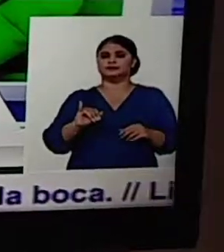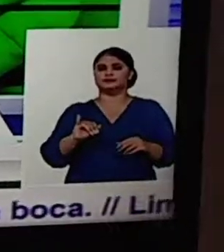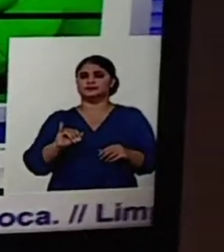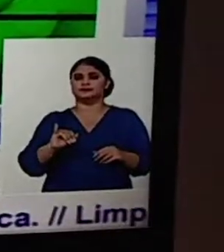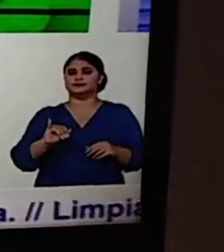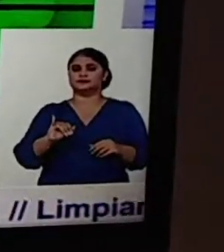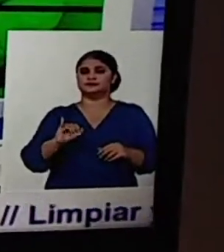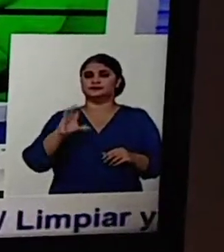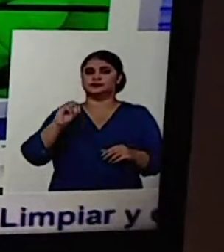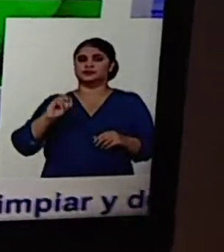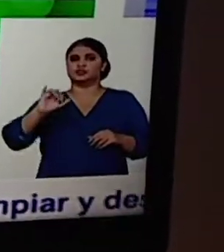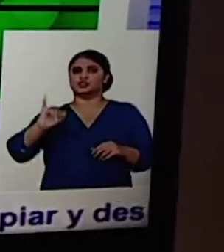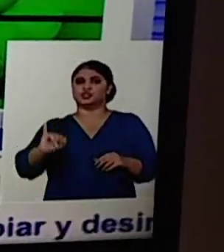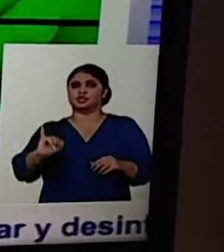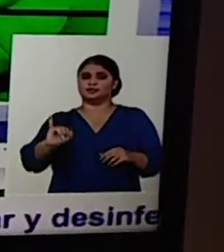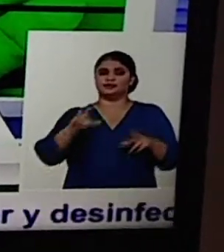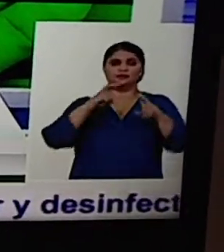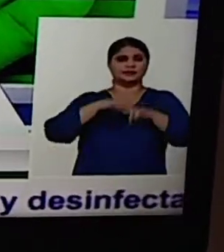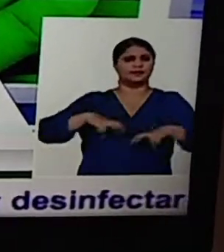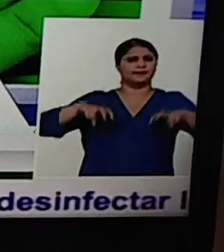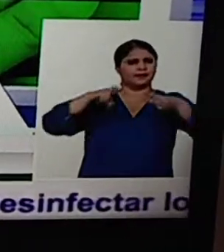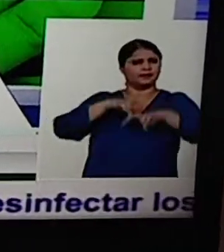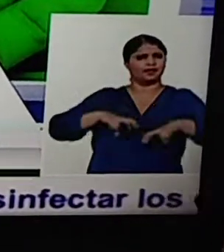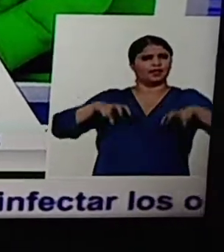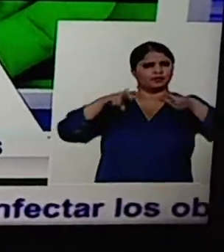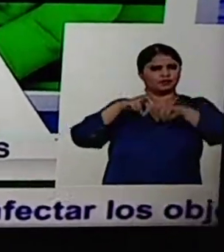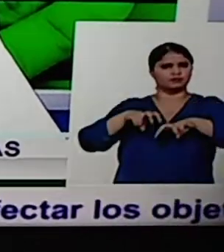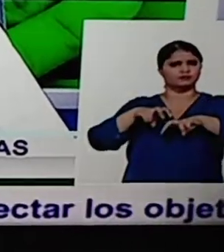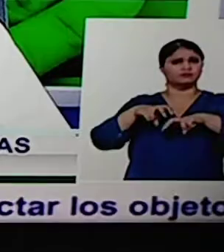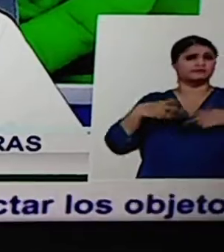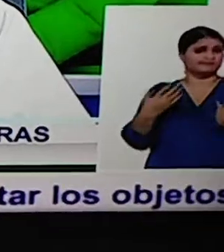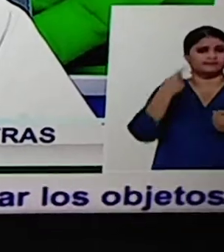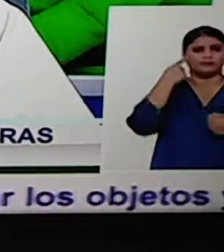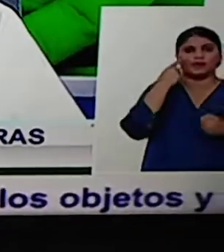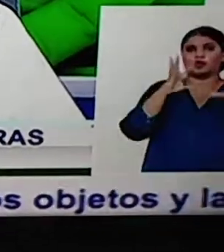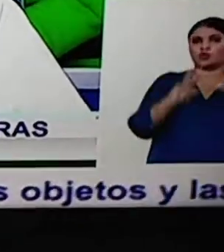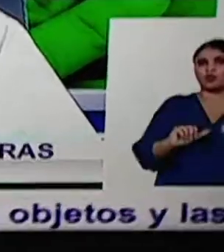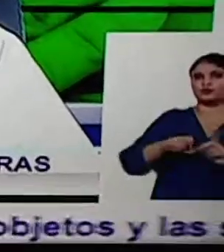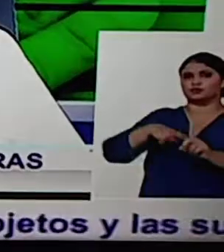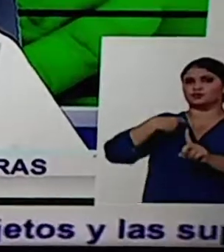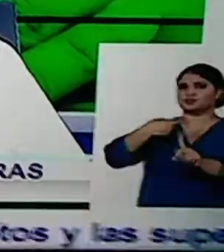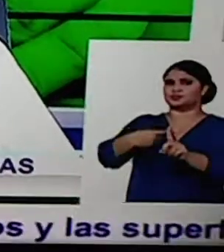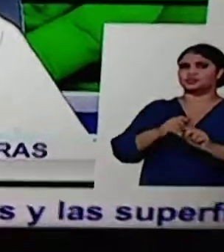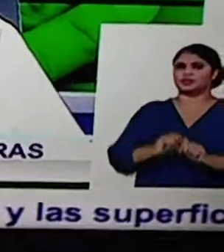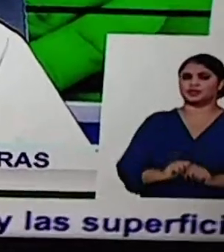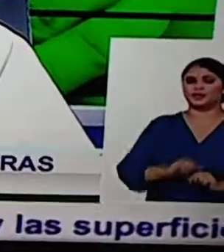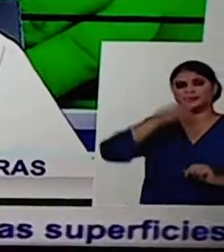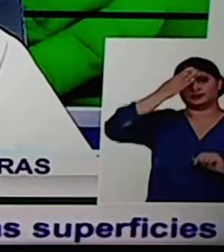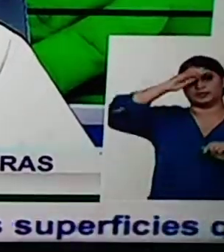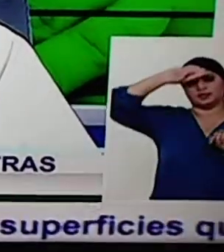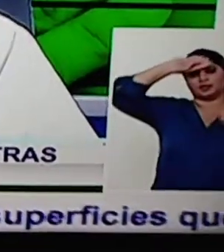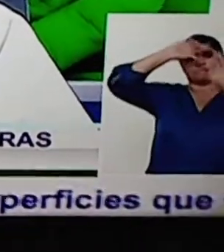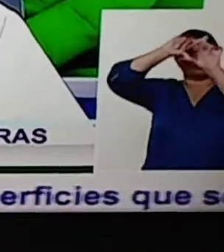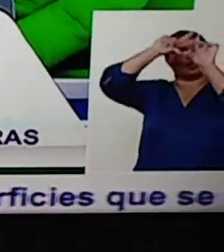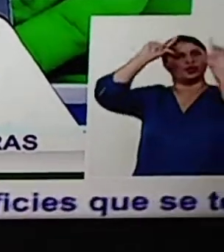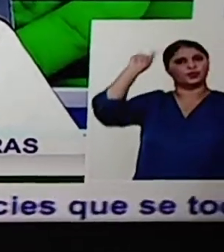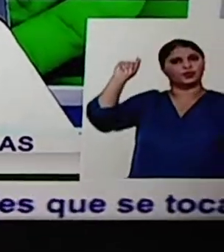20.606 muestras de PCR para el diagnóstico de la COVID-19 en nuestro país,